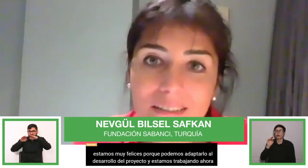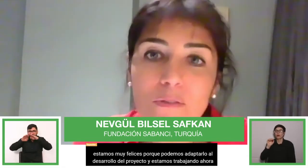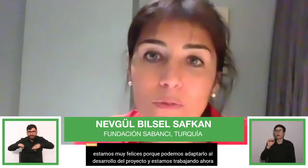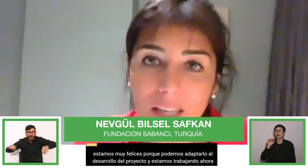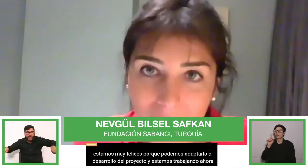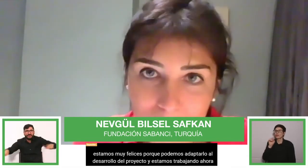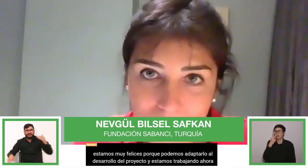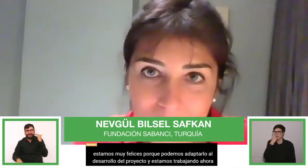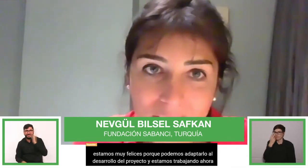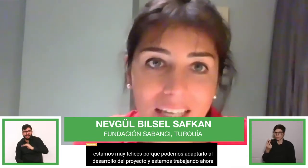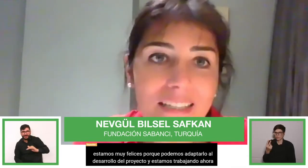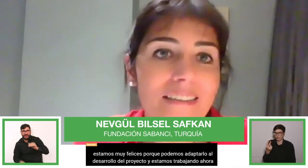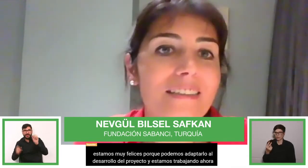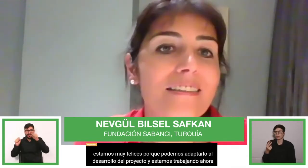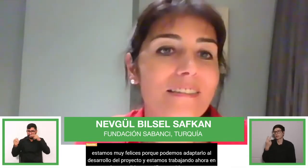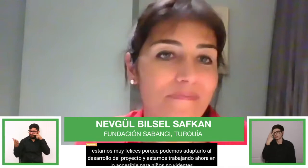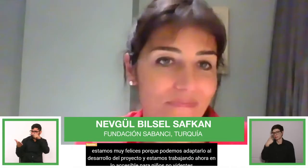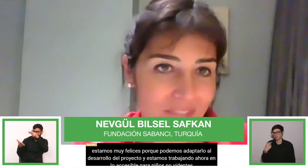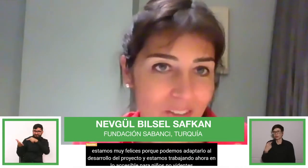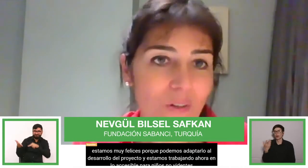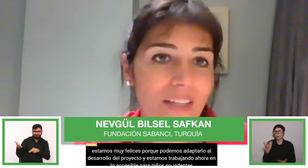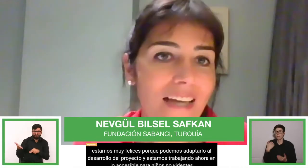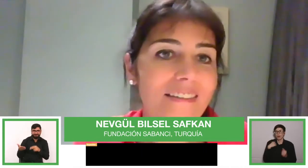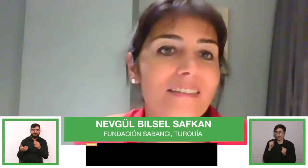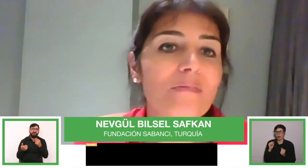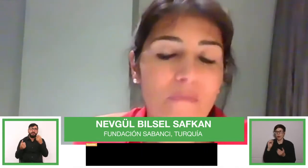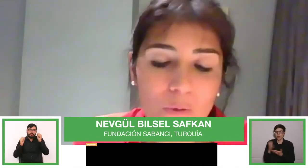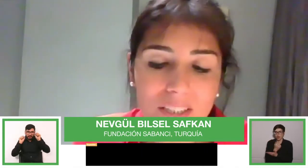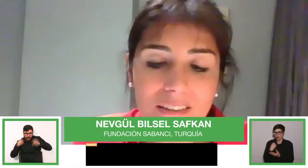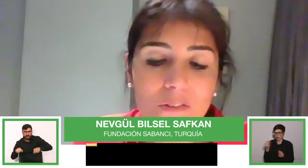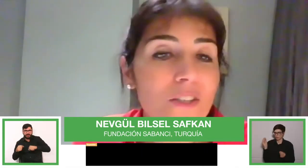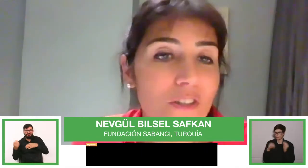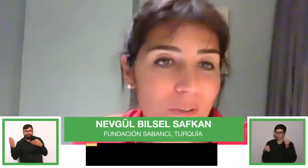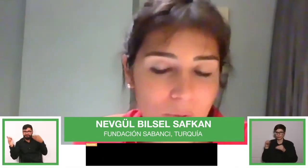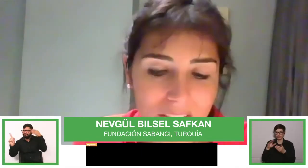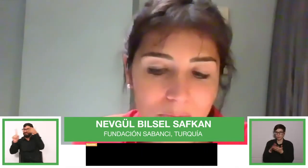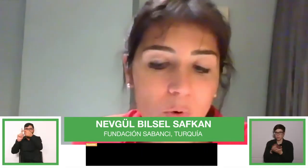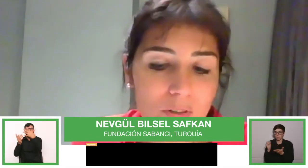de agregar más historias a esto.